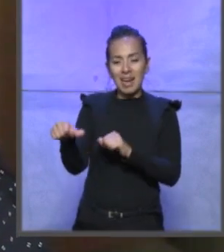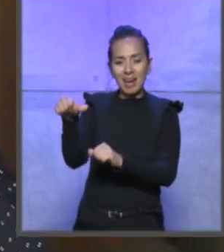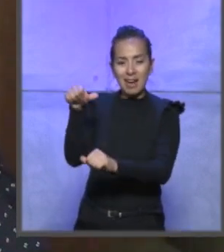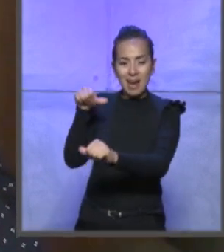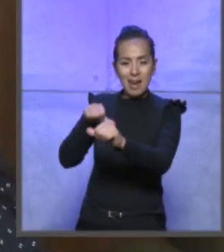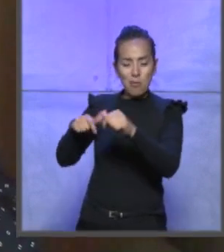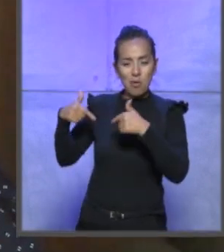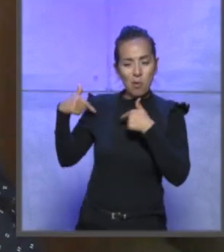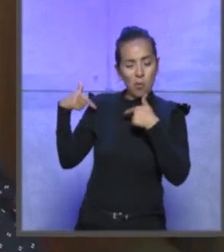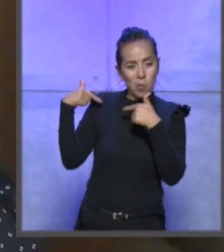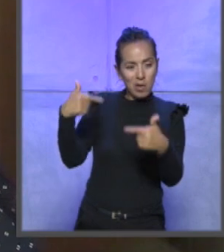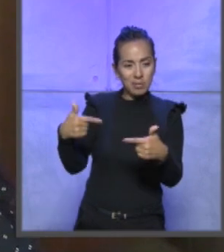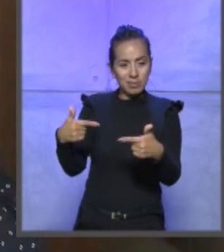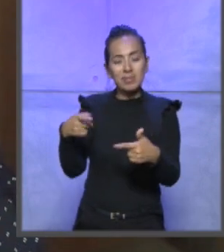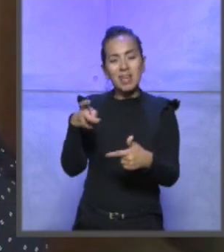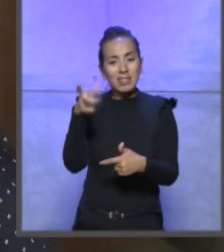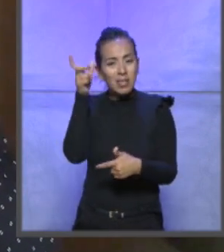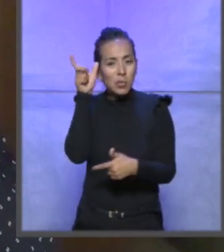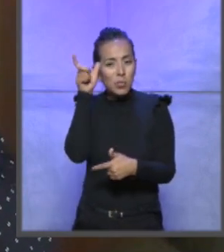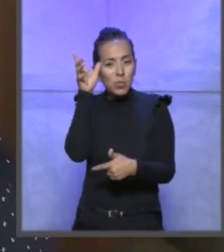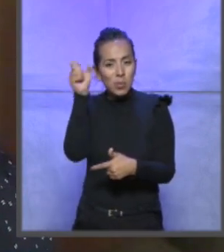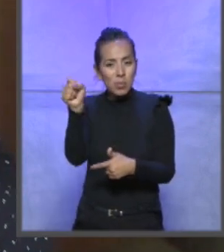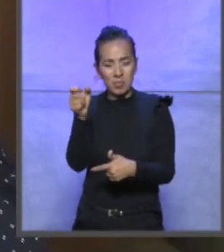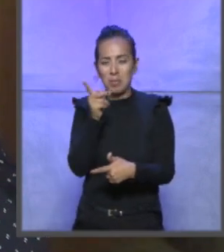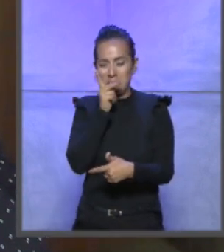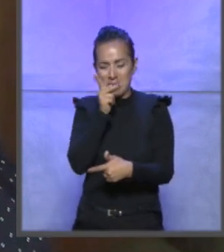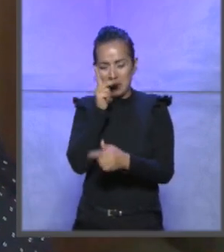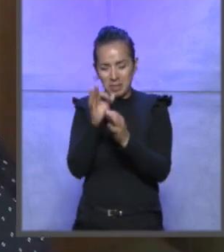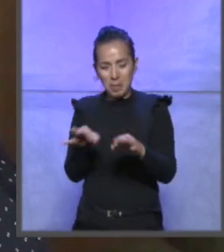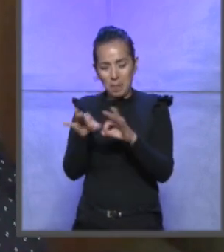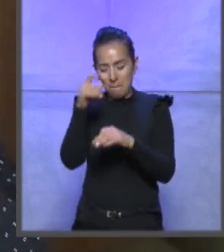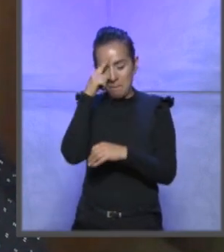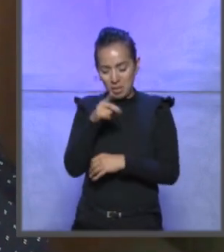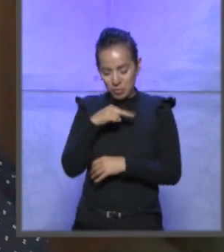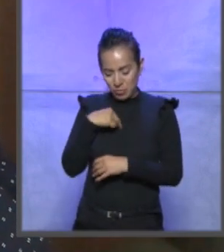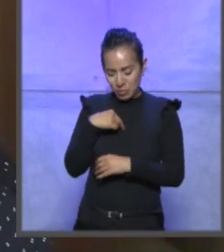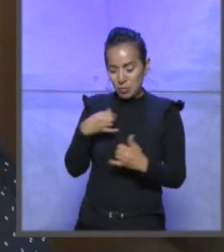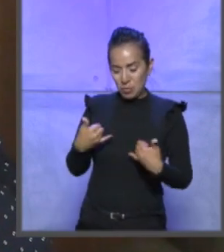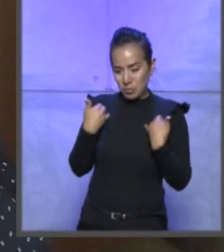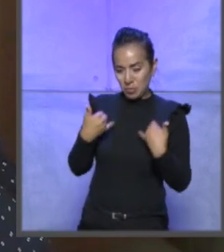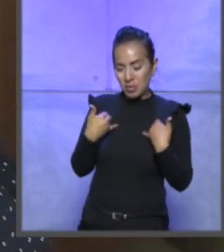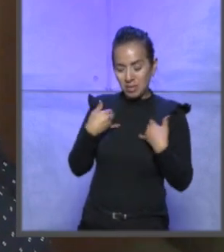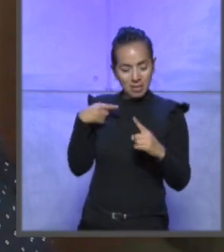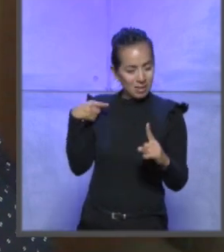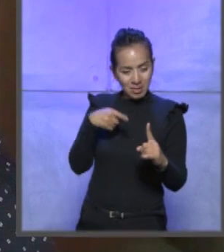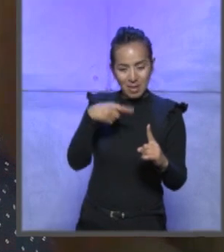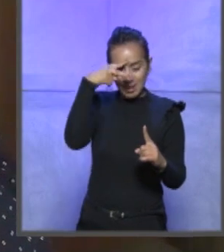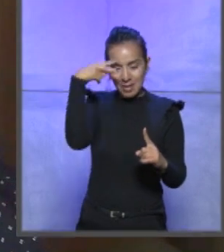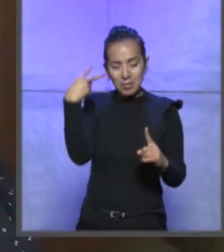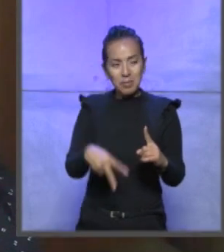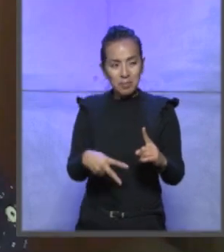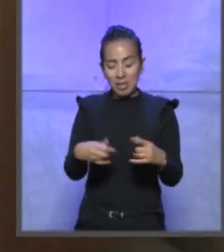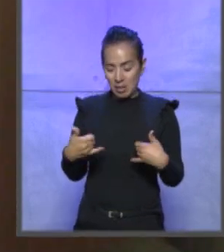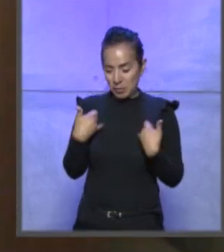relevo generacional. Este concepto es muy importante para nosotros, las juventudes, especialmente las juventudes